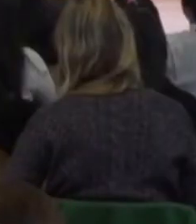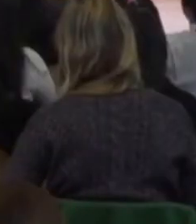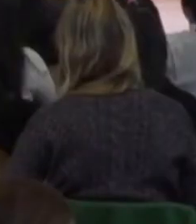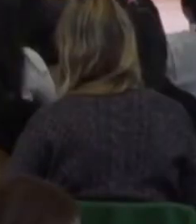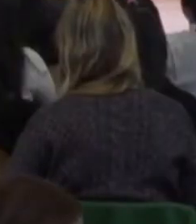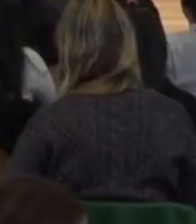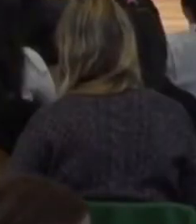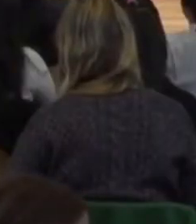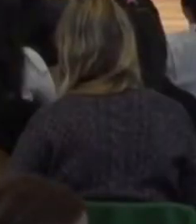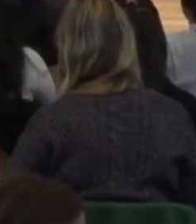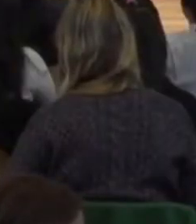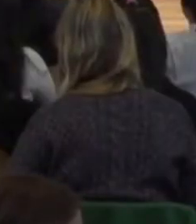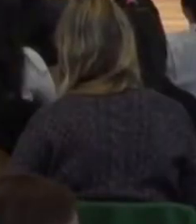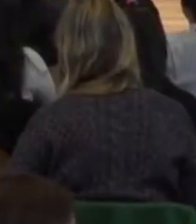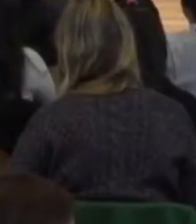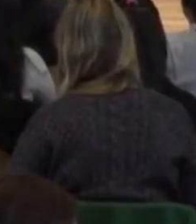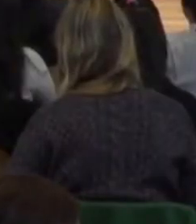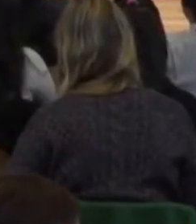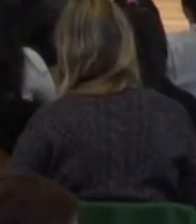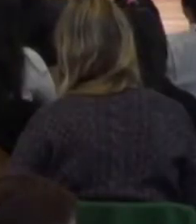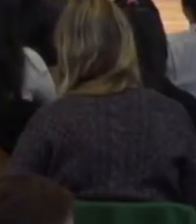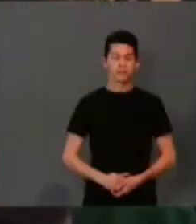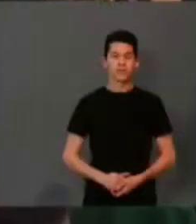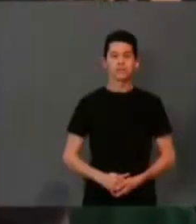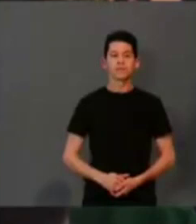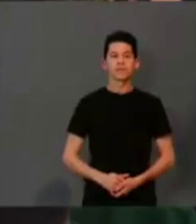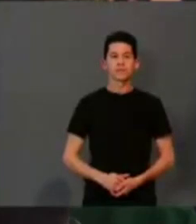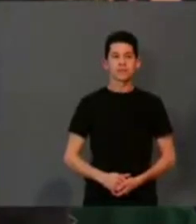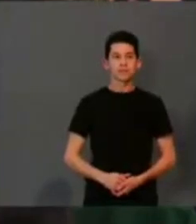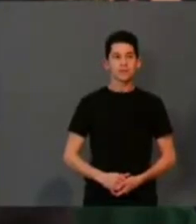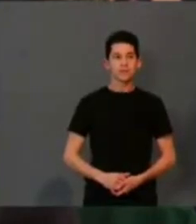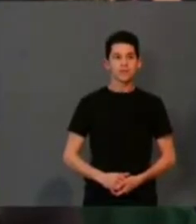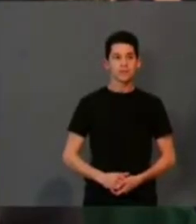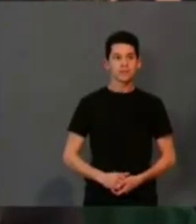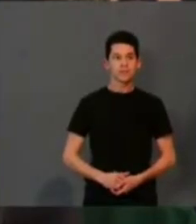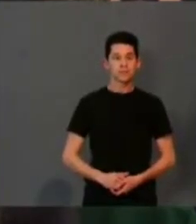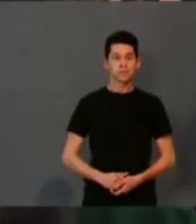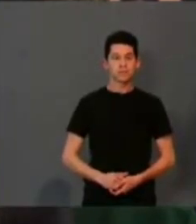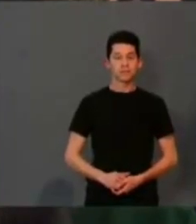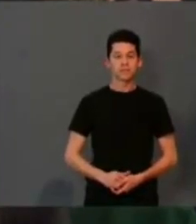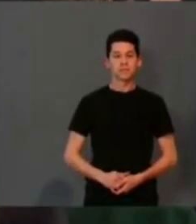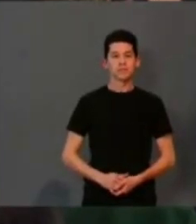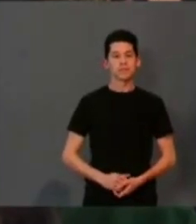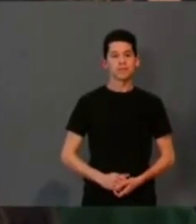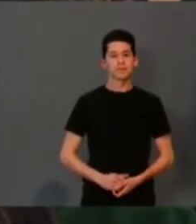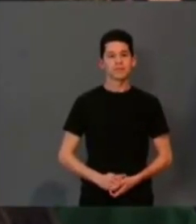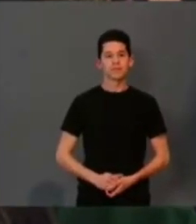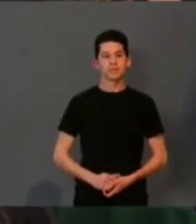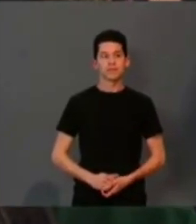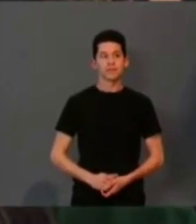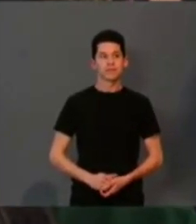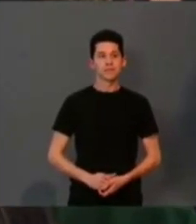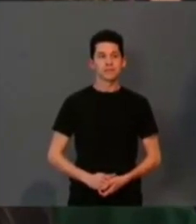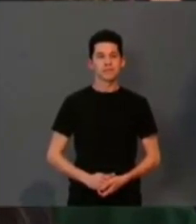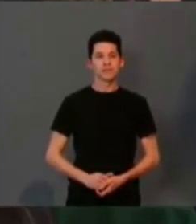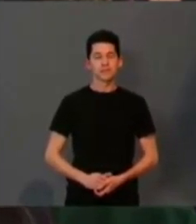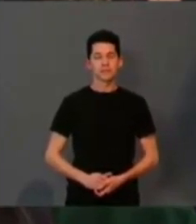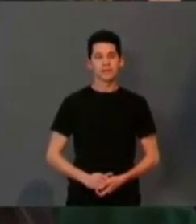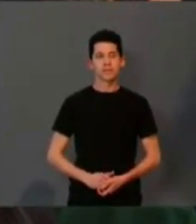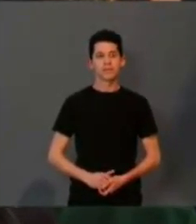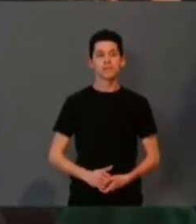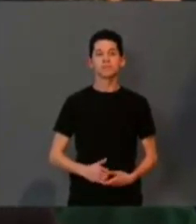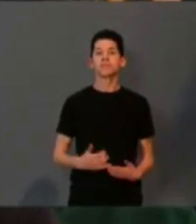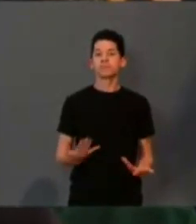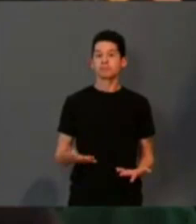lo que implica la democracia poder encontrarse poder dialogar poder tener la voz decía cinco millones y medio